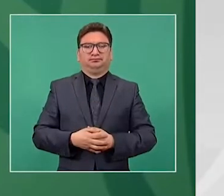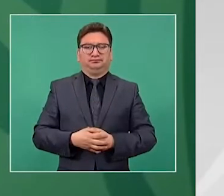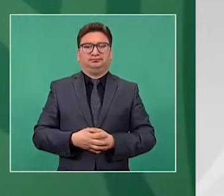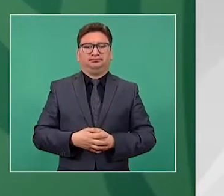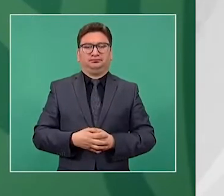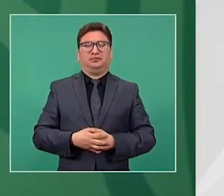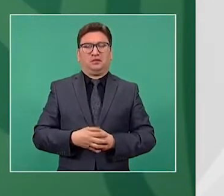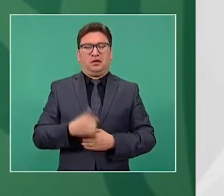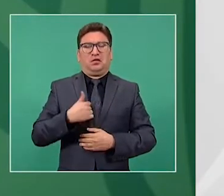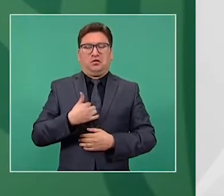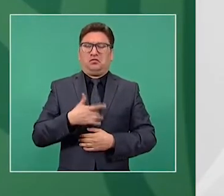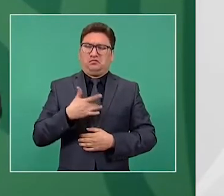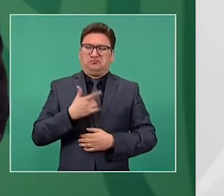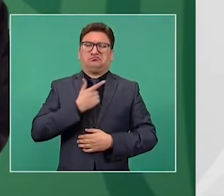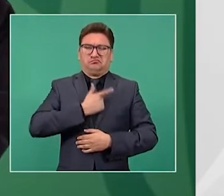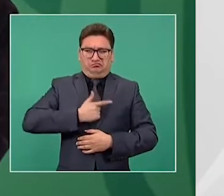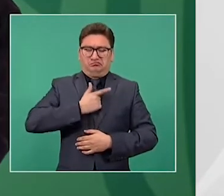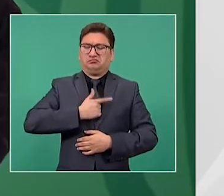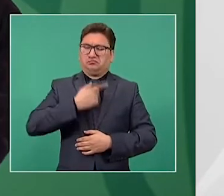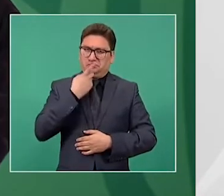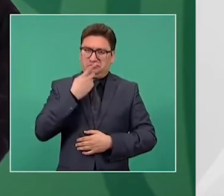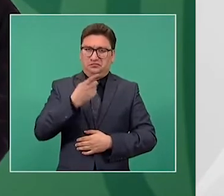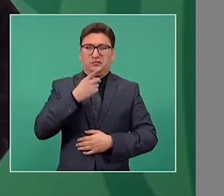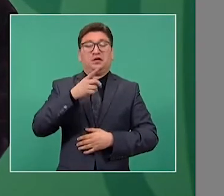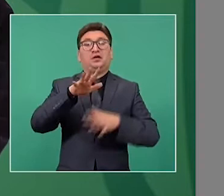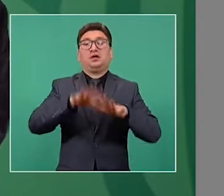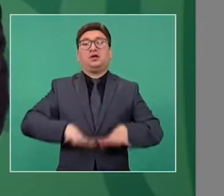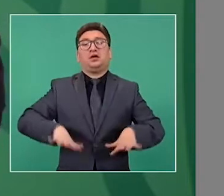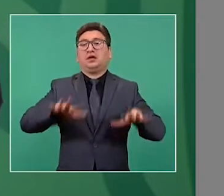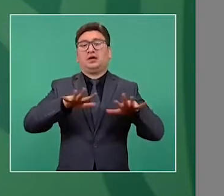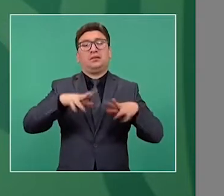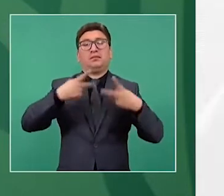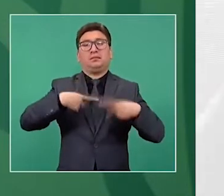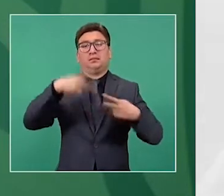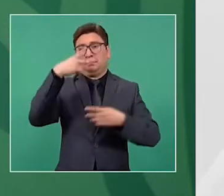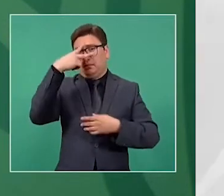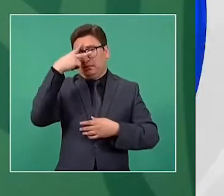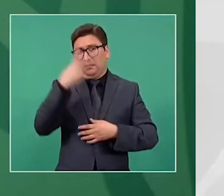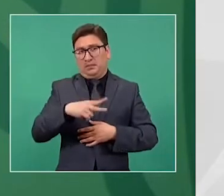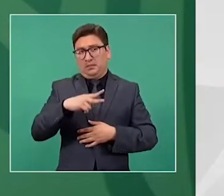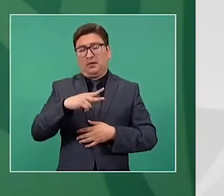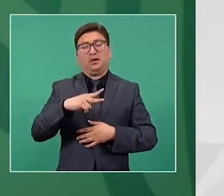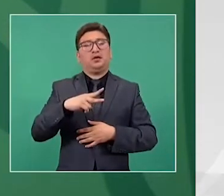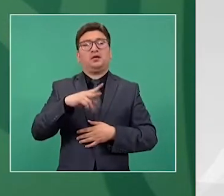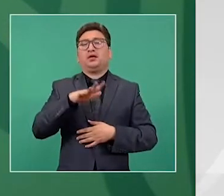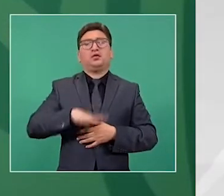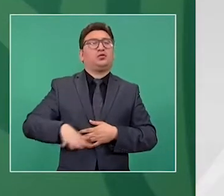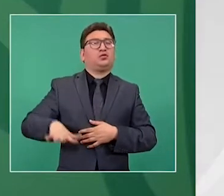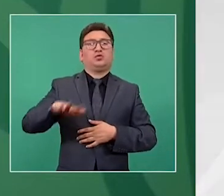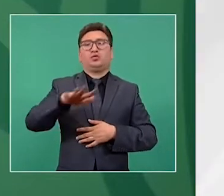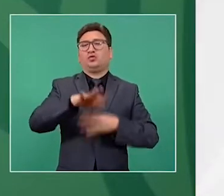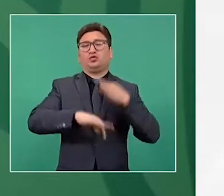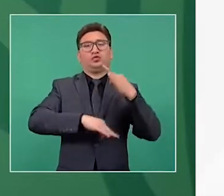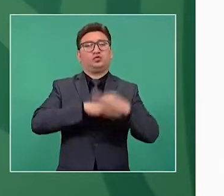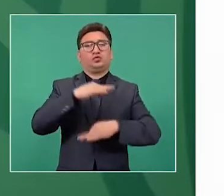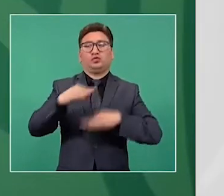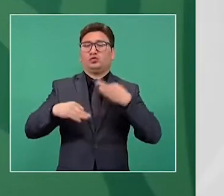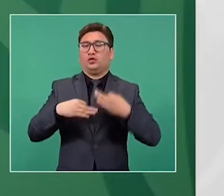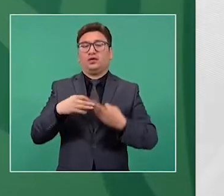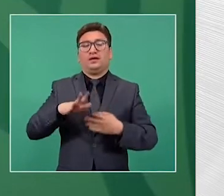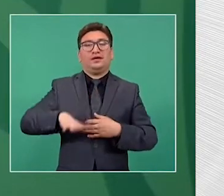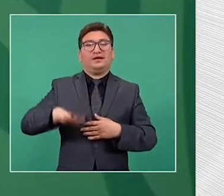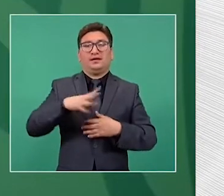da gusto decirlo, el pueblo de México es de los pueblos más politizados del